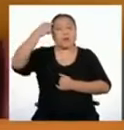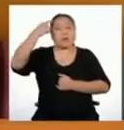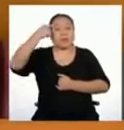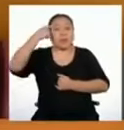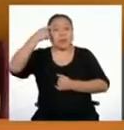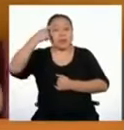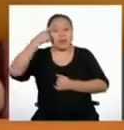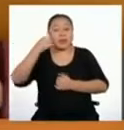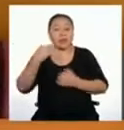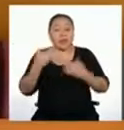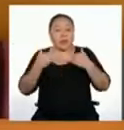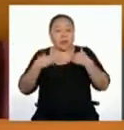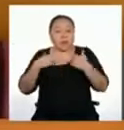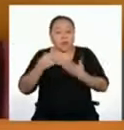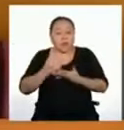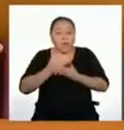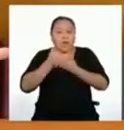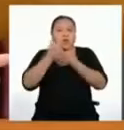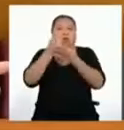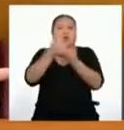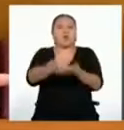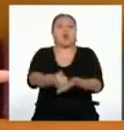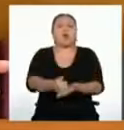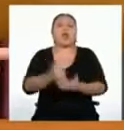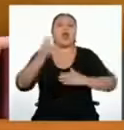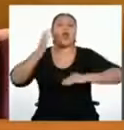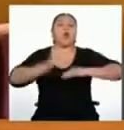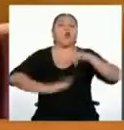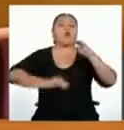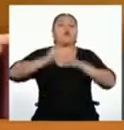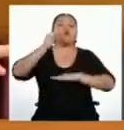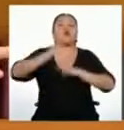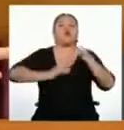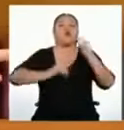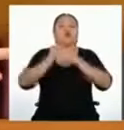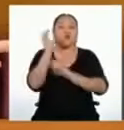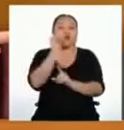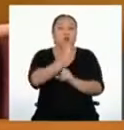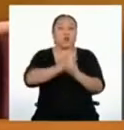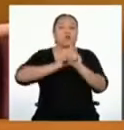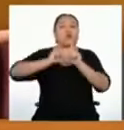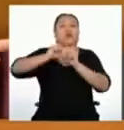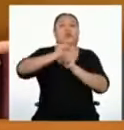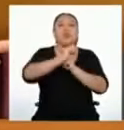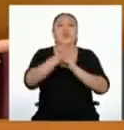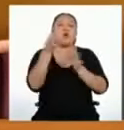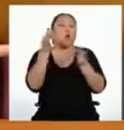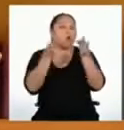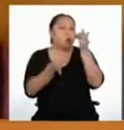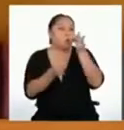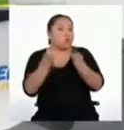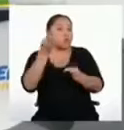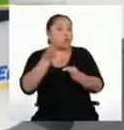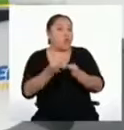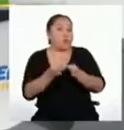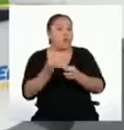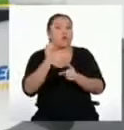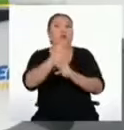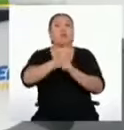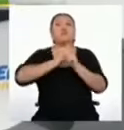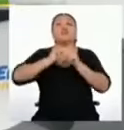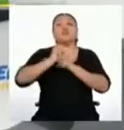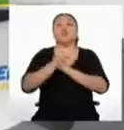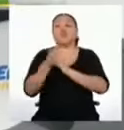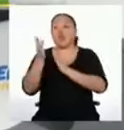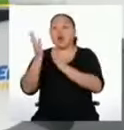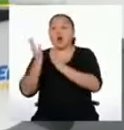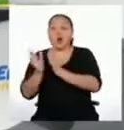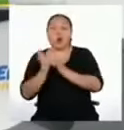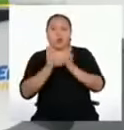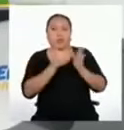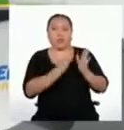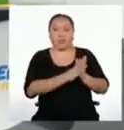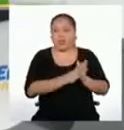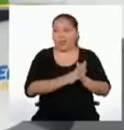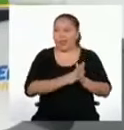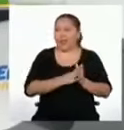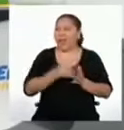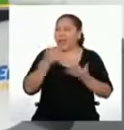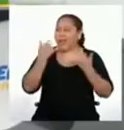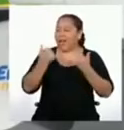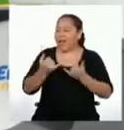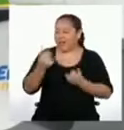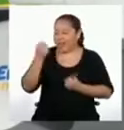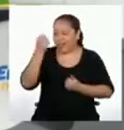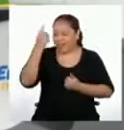debemos ayudar a construir una sociedad más justa y ordenada. Creo que voy tomando ahora